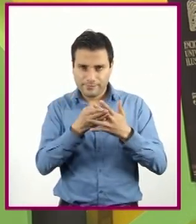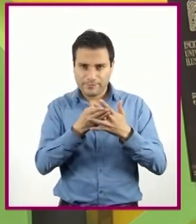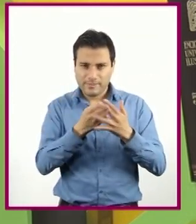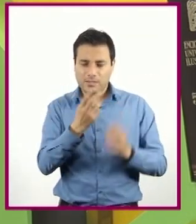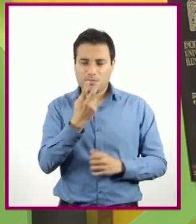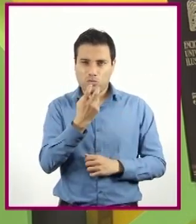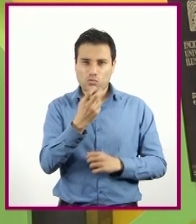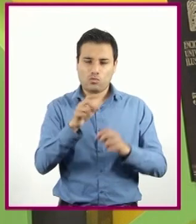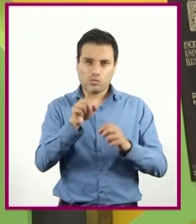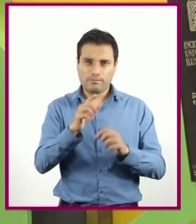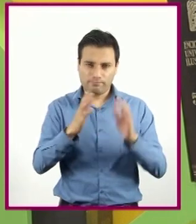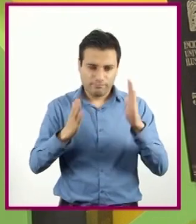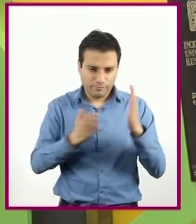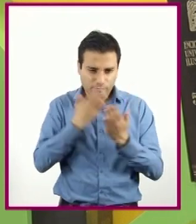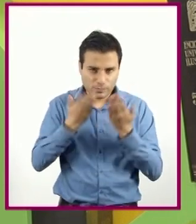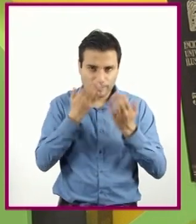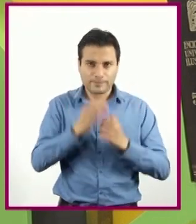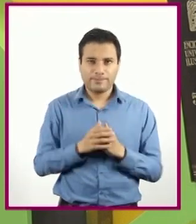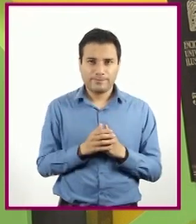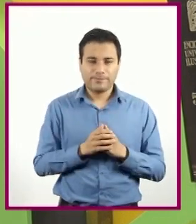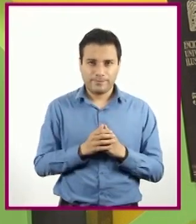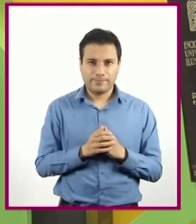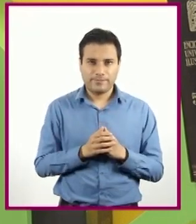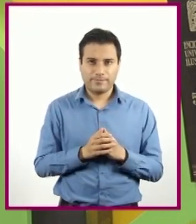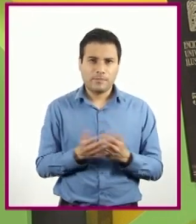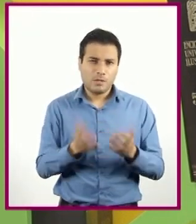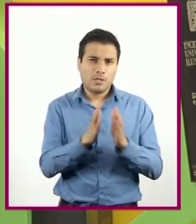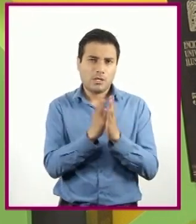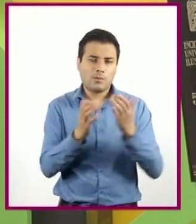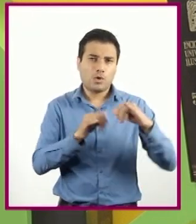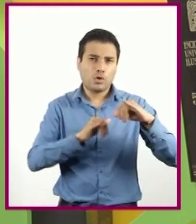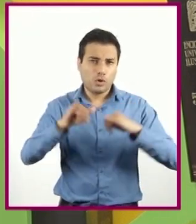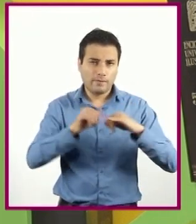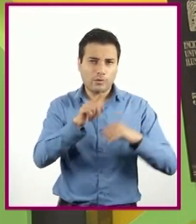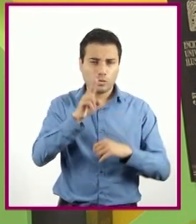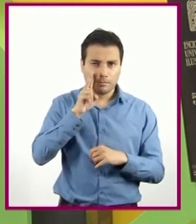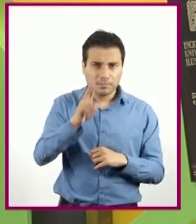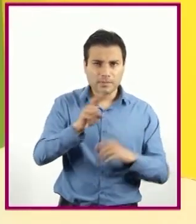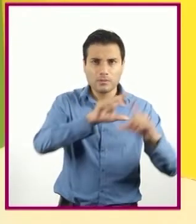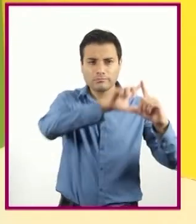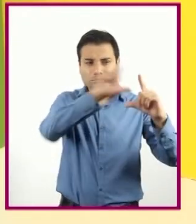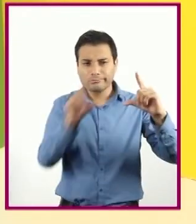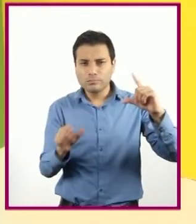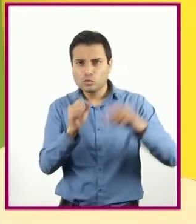de Geografía para ubicar la región sureste de México. Busca su clima y vegetación.